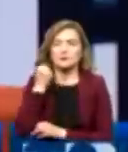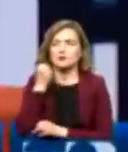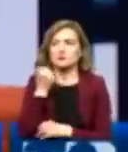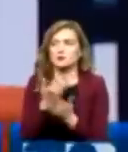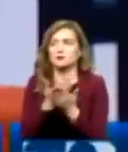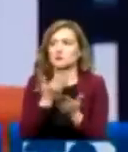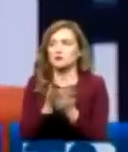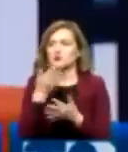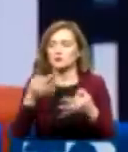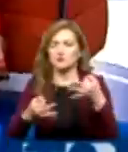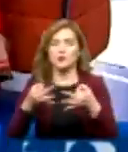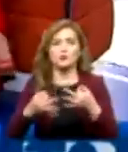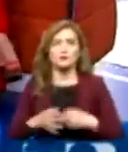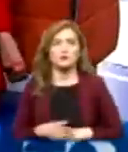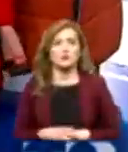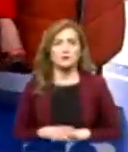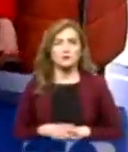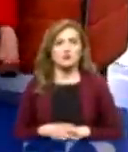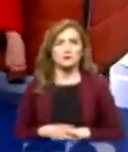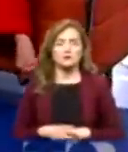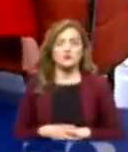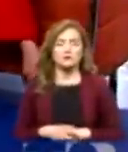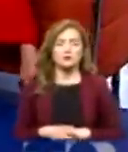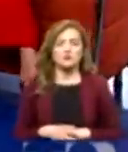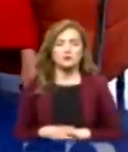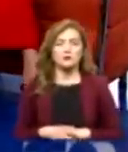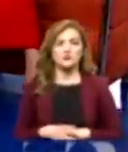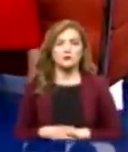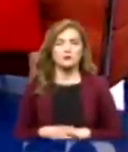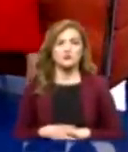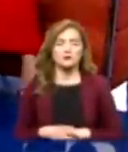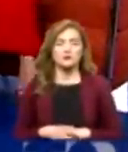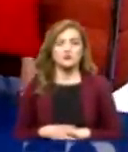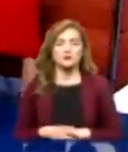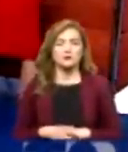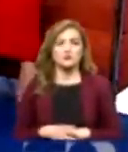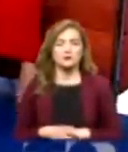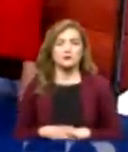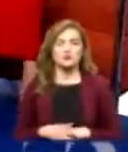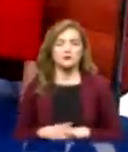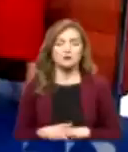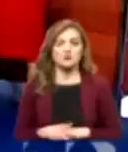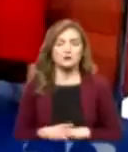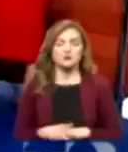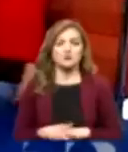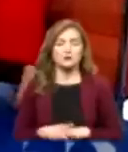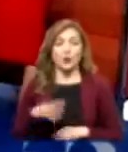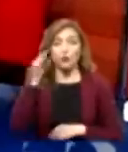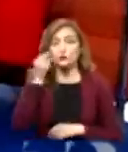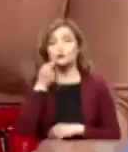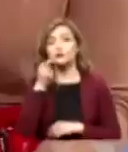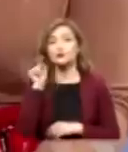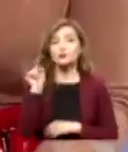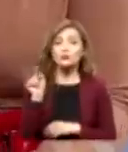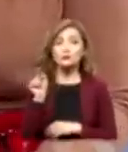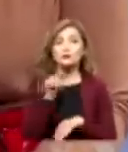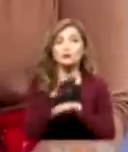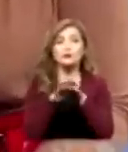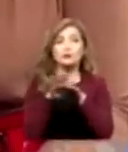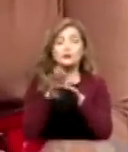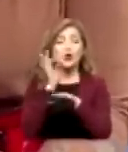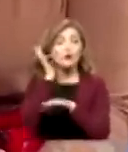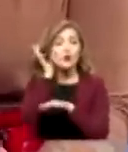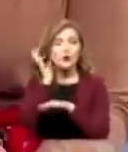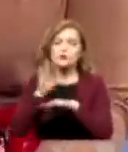exigir justicia. Totalmente, Verónica. Doctora, ¿cómo? Yo le he escuchado a usted varias veces llamar a las